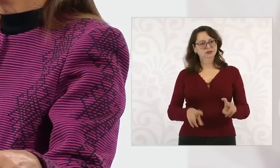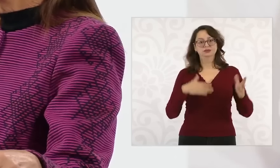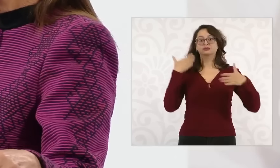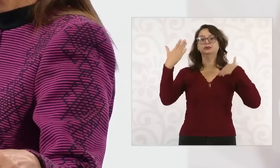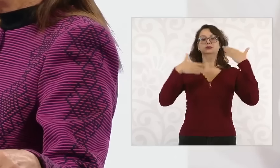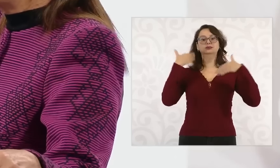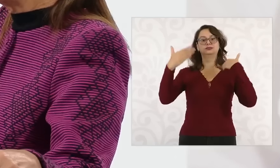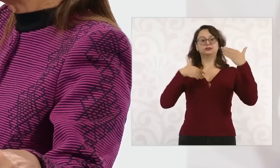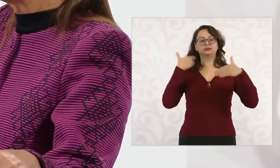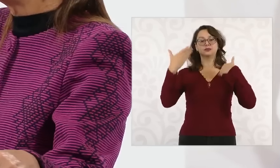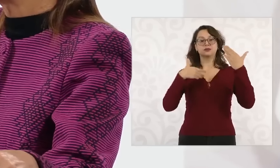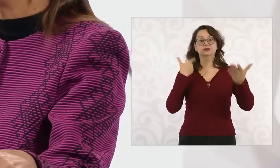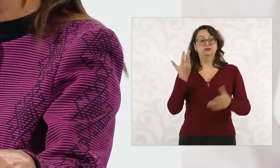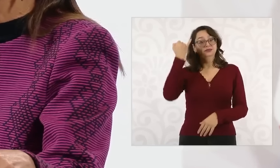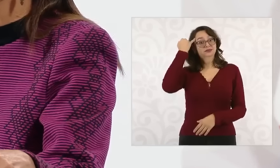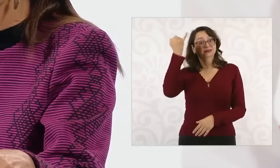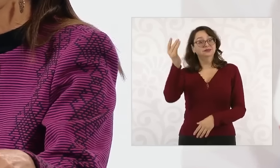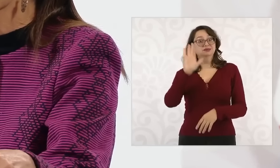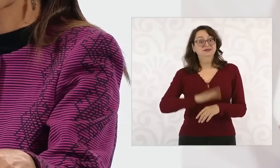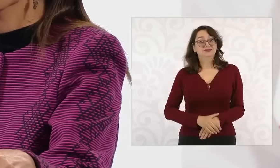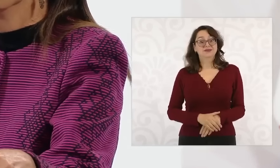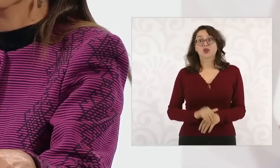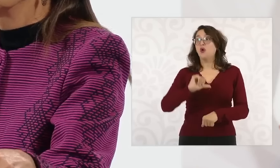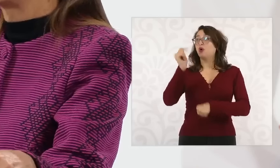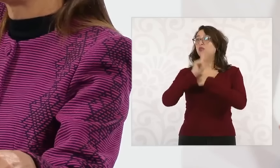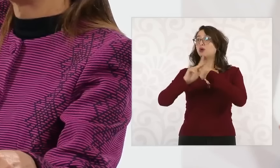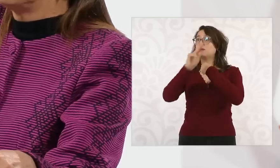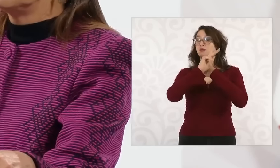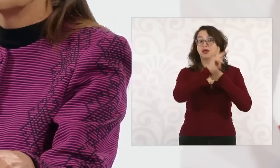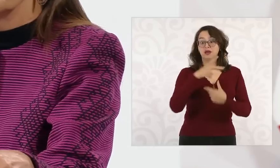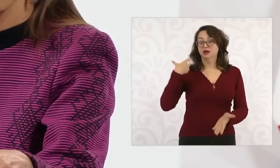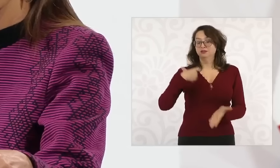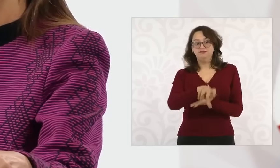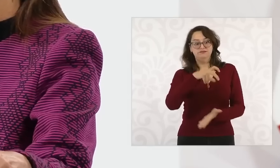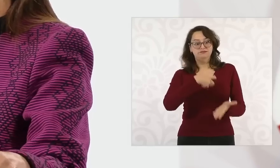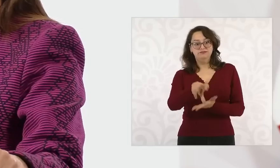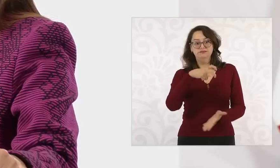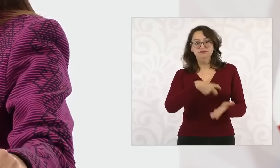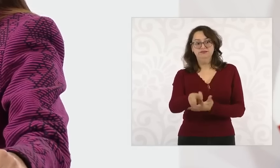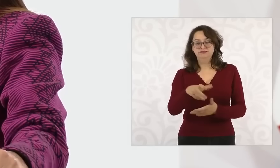Fíjense, récord en inversión extranjera directa, celebración.